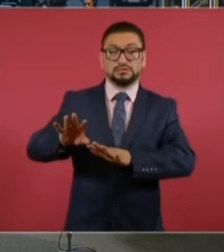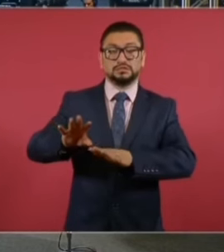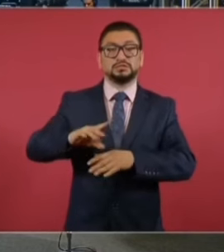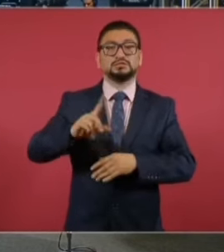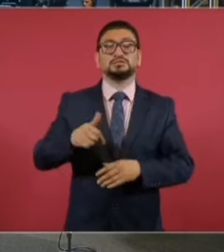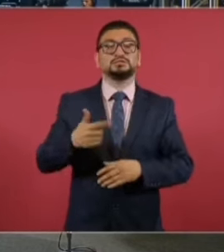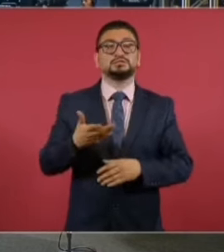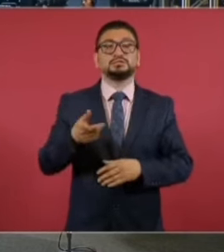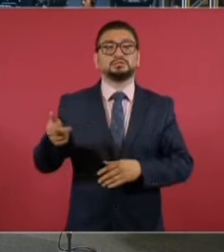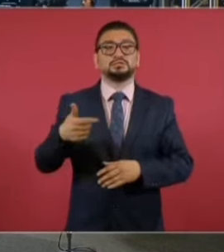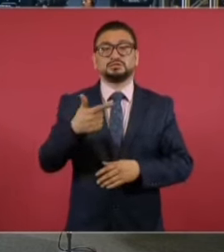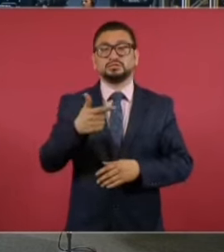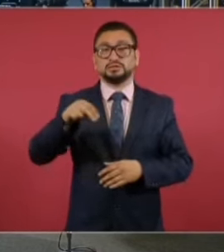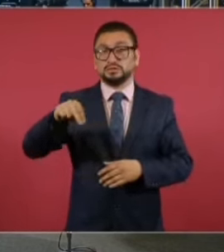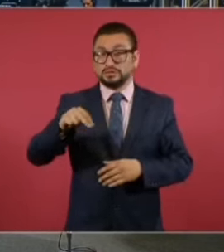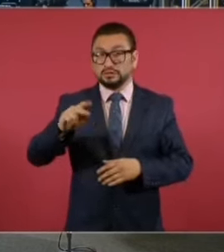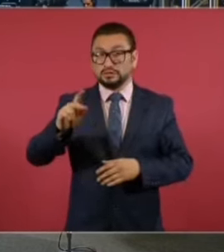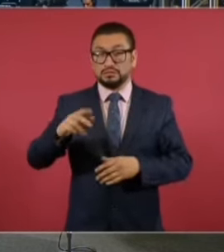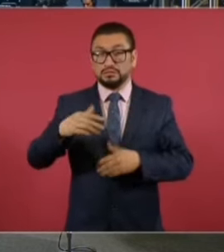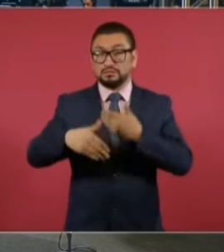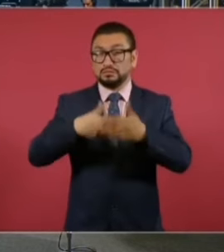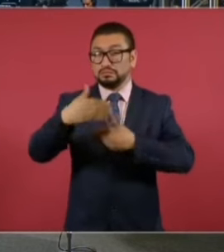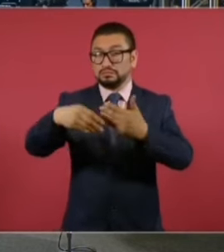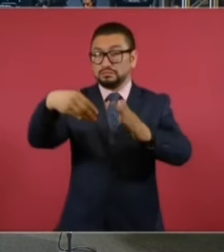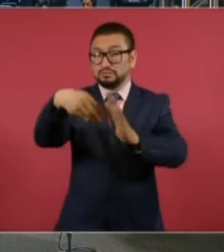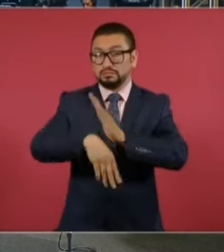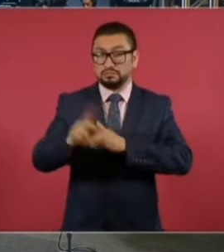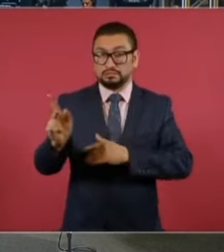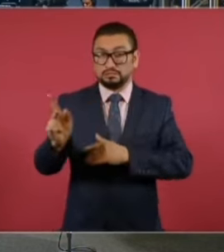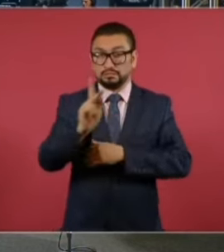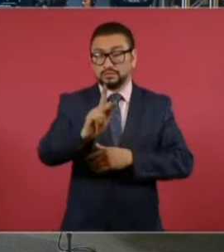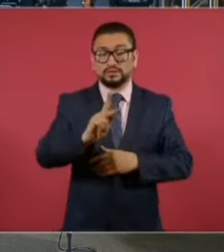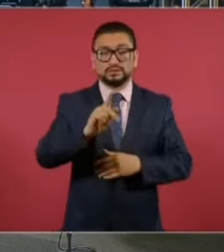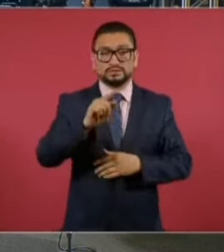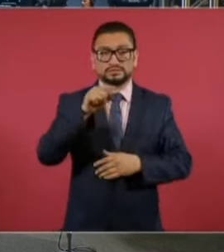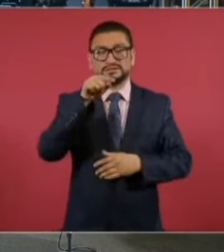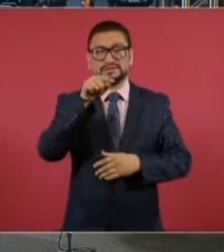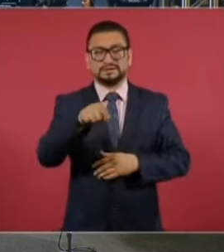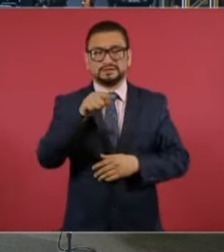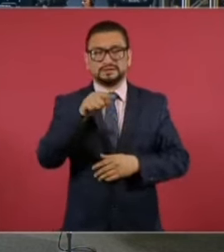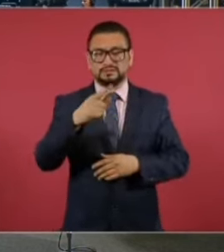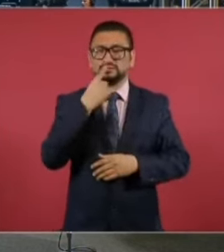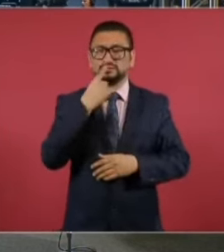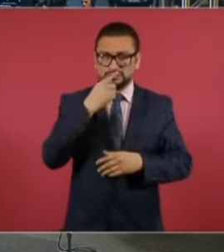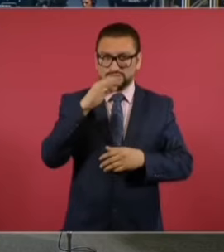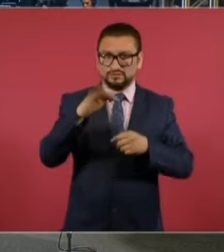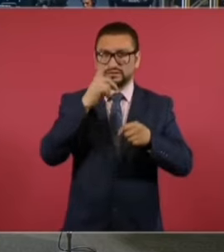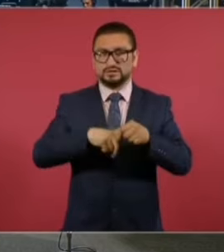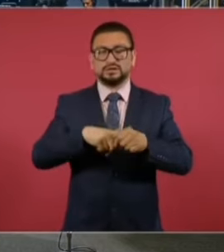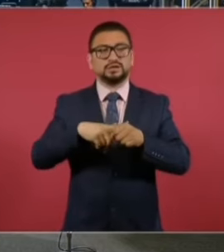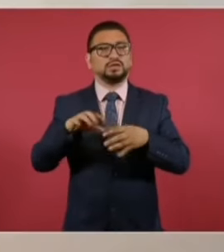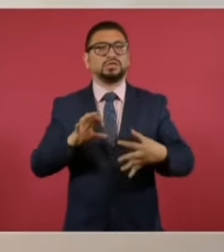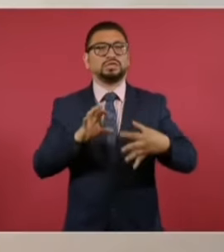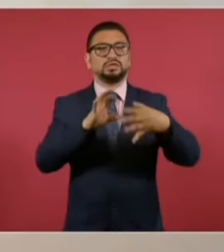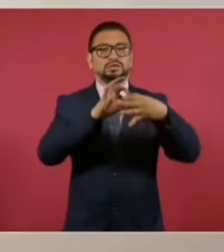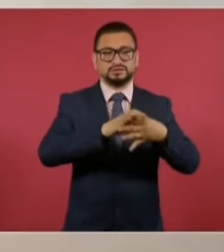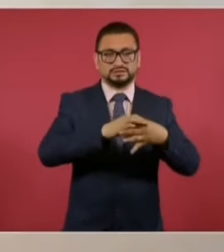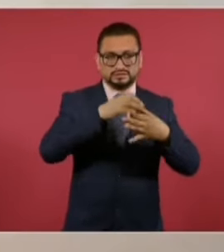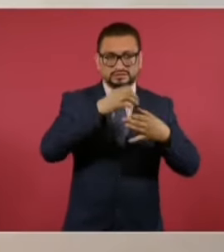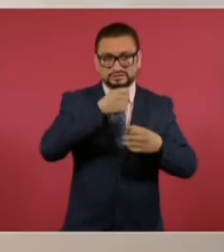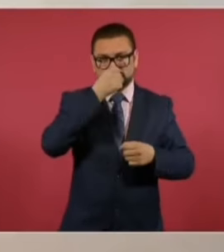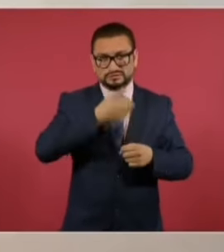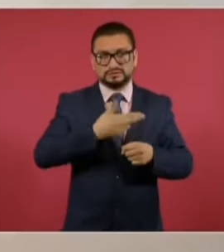como la Policía Federal, dependiendo de Gobernación, dependiendo de la Secretaría de Seguridad